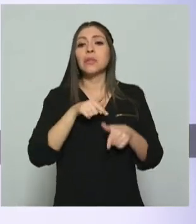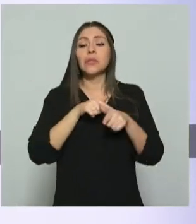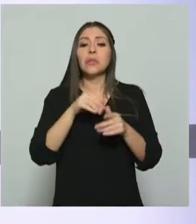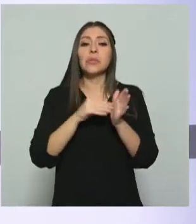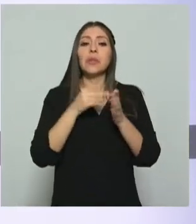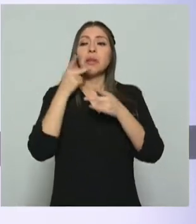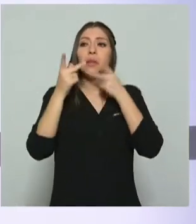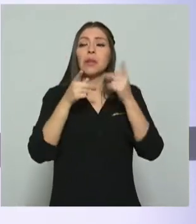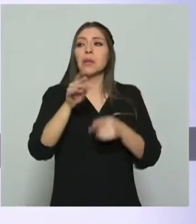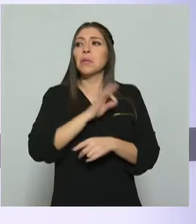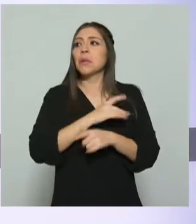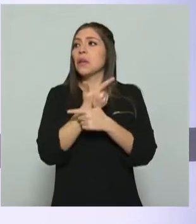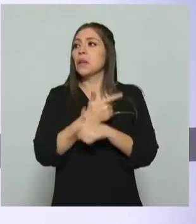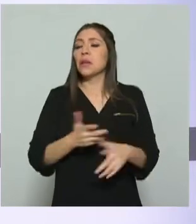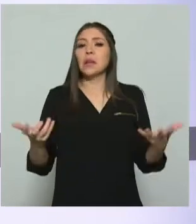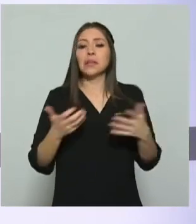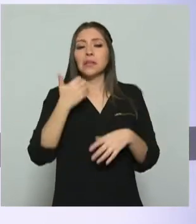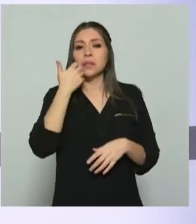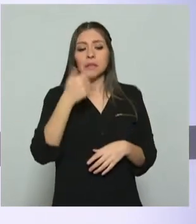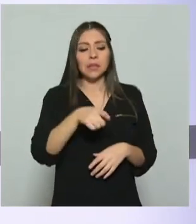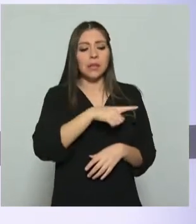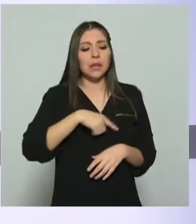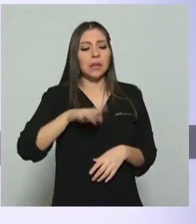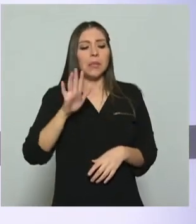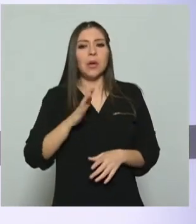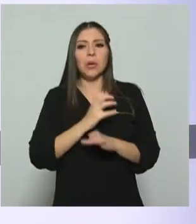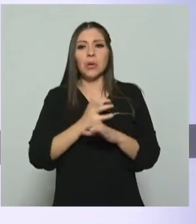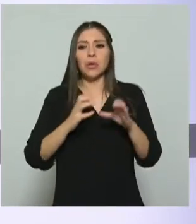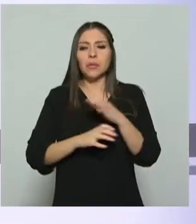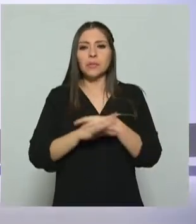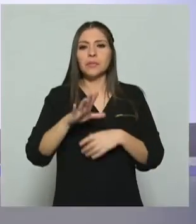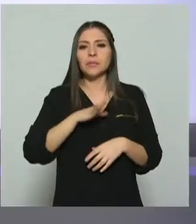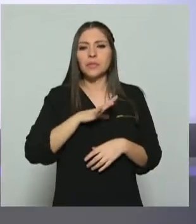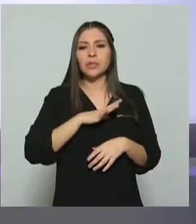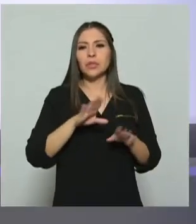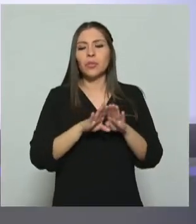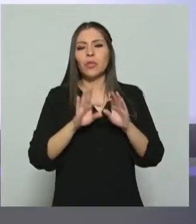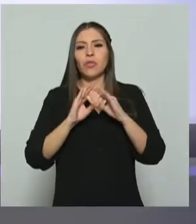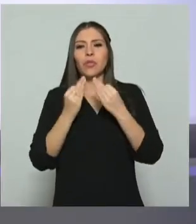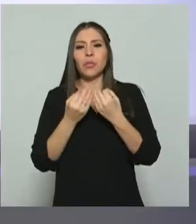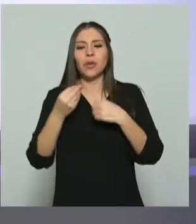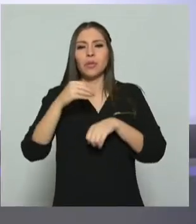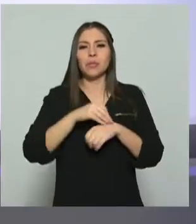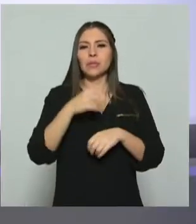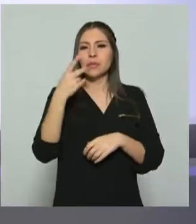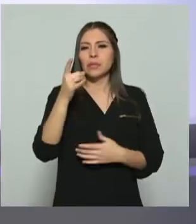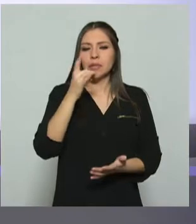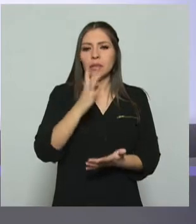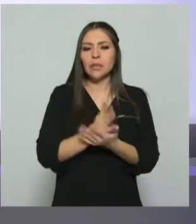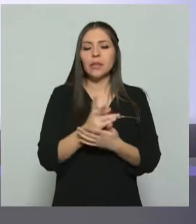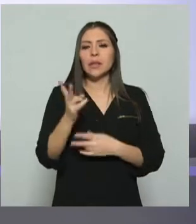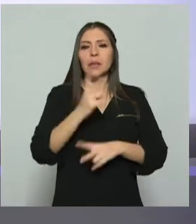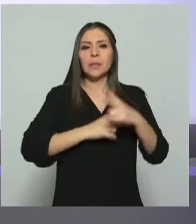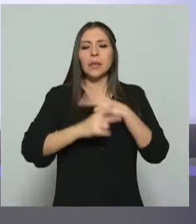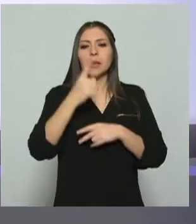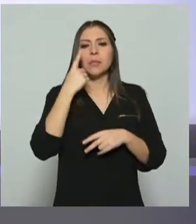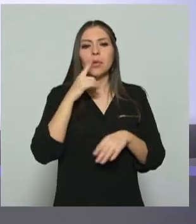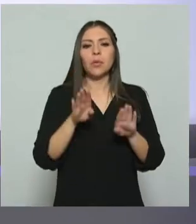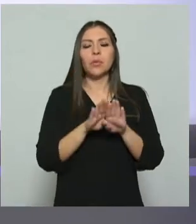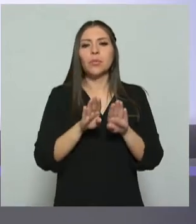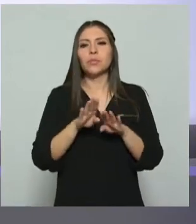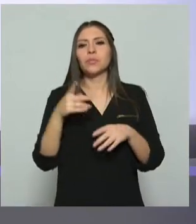hacer lo que quieran y que además de todo nosotras somos objetos y tenemos códigos de comportamientos específicos derivados de los roles de